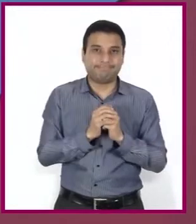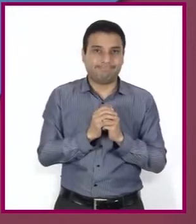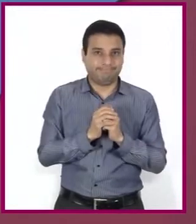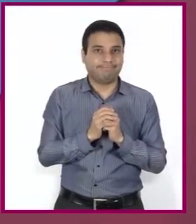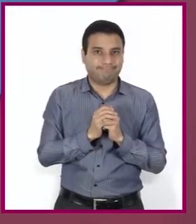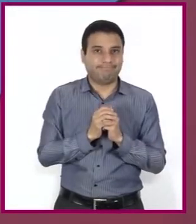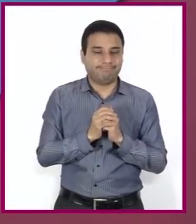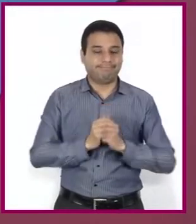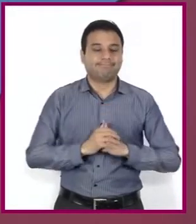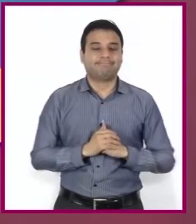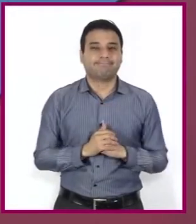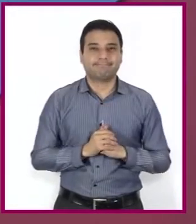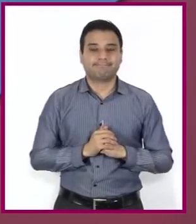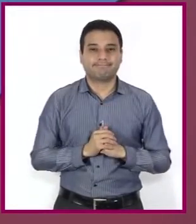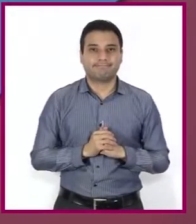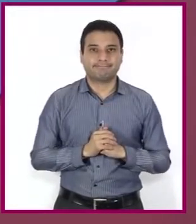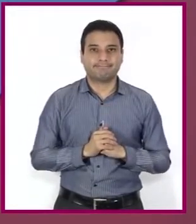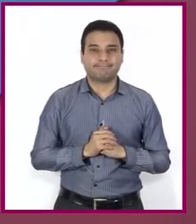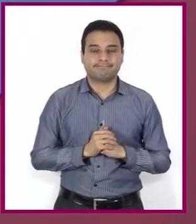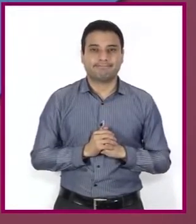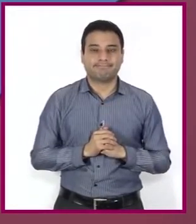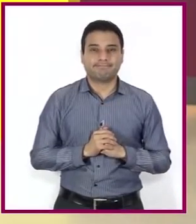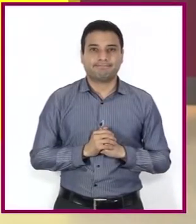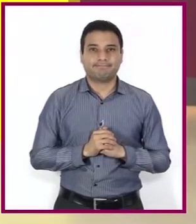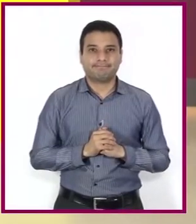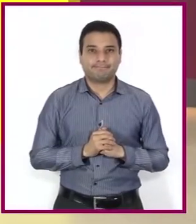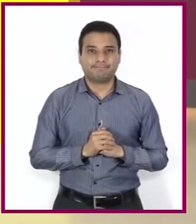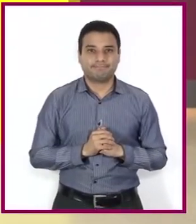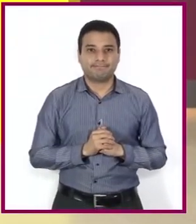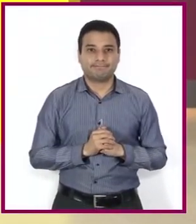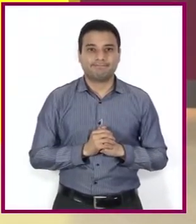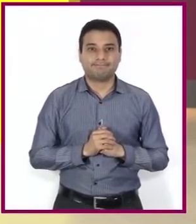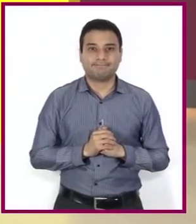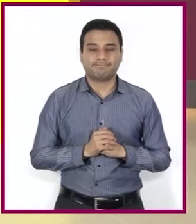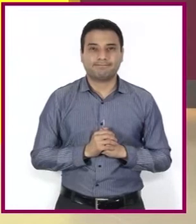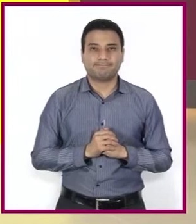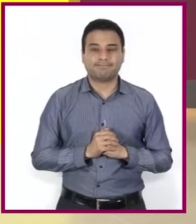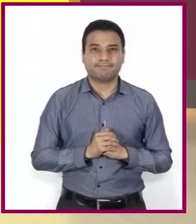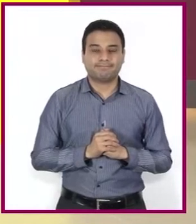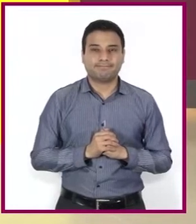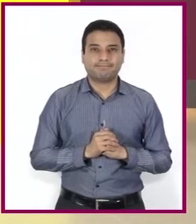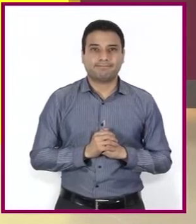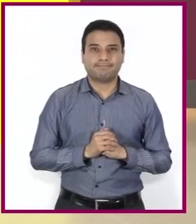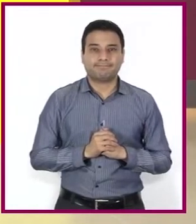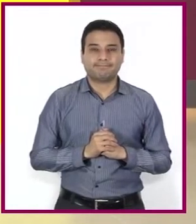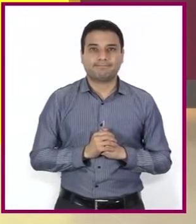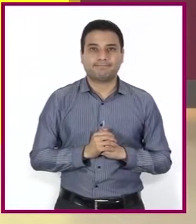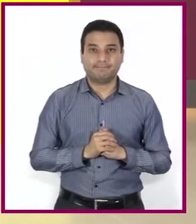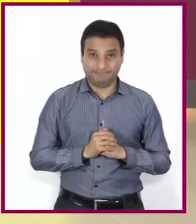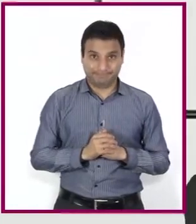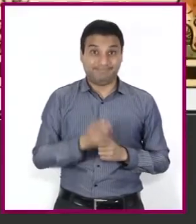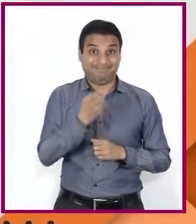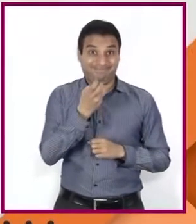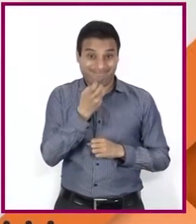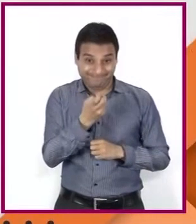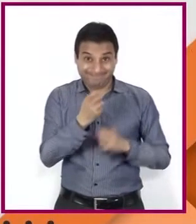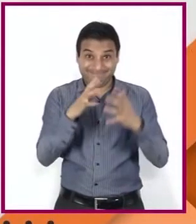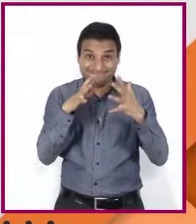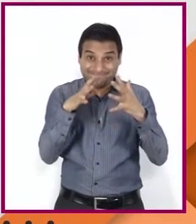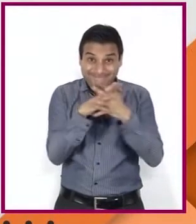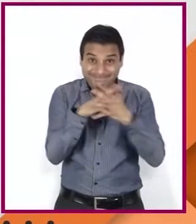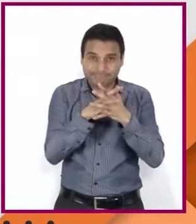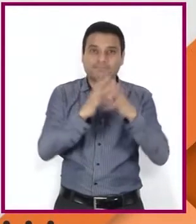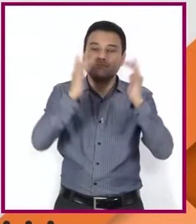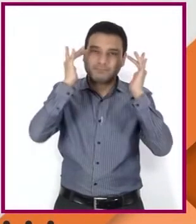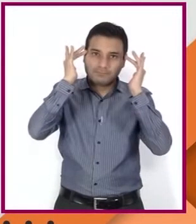deidad tutelar de los mexicas, Huitzilopochtli. El carácter de sacralidad que envolvía esta actividad también es